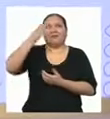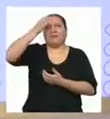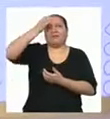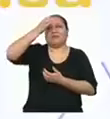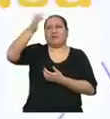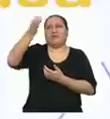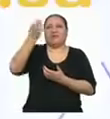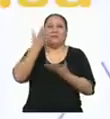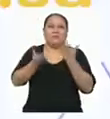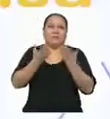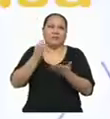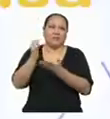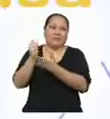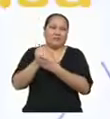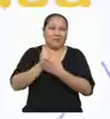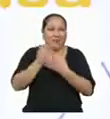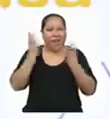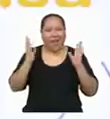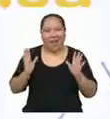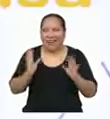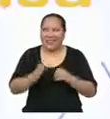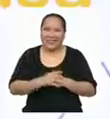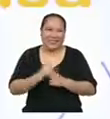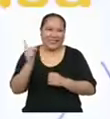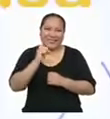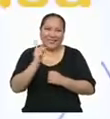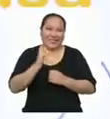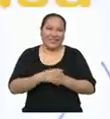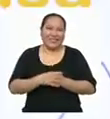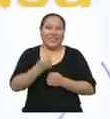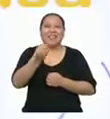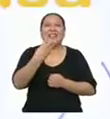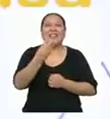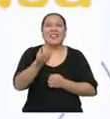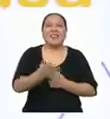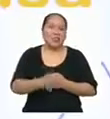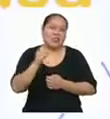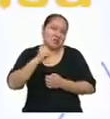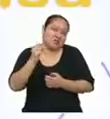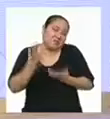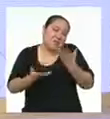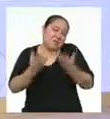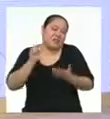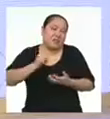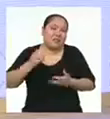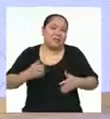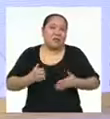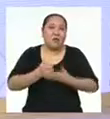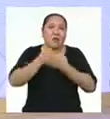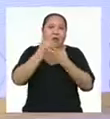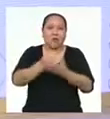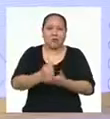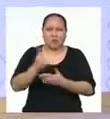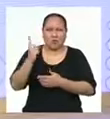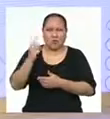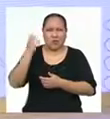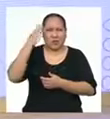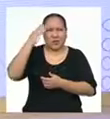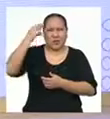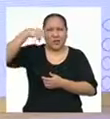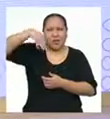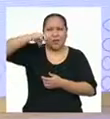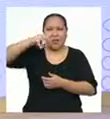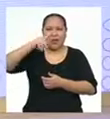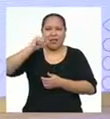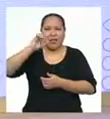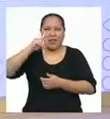podías ayudarnos. Ay, no exageremos. Cuéntame a ver si es que te puedo ayudar. ¿Tú sabes si las medidas de tendencia